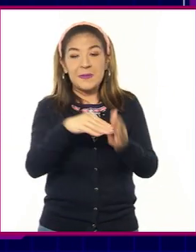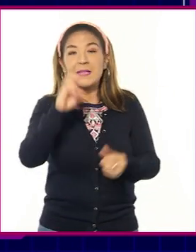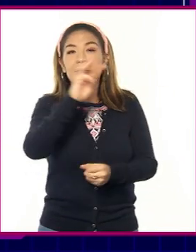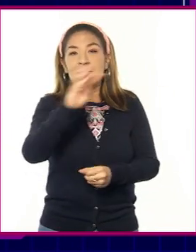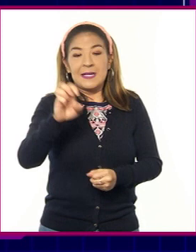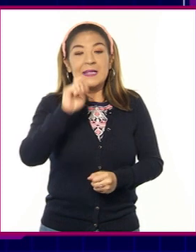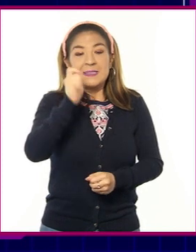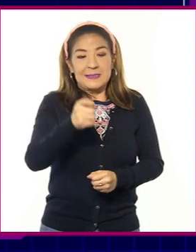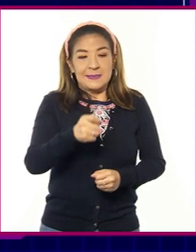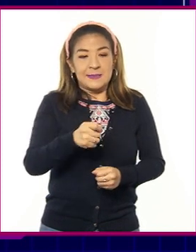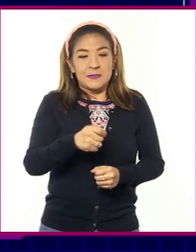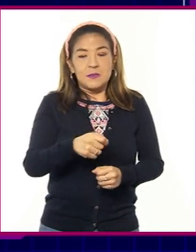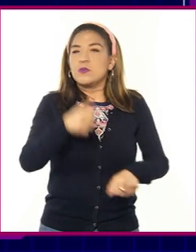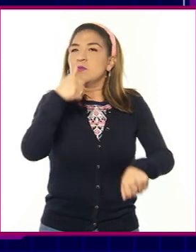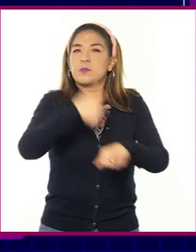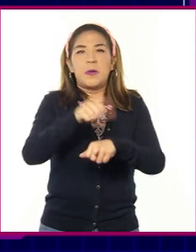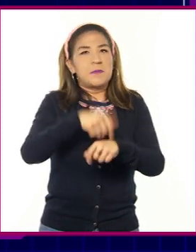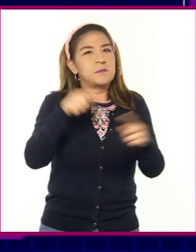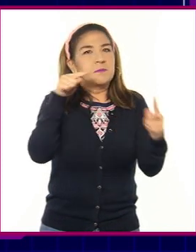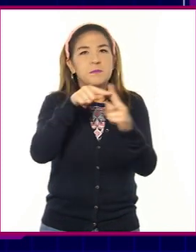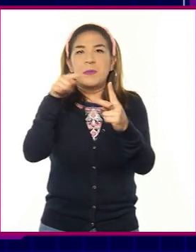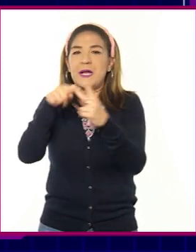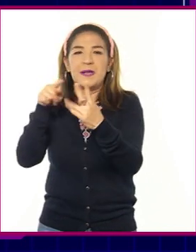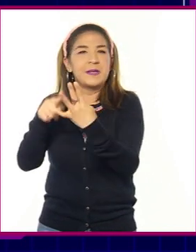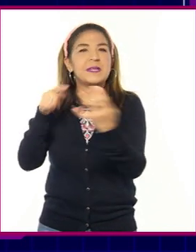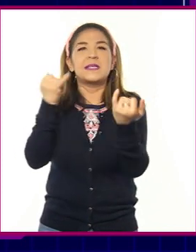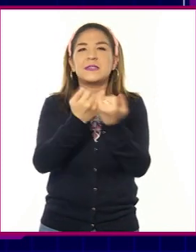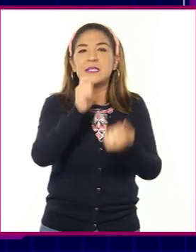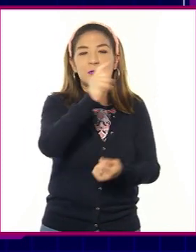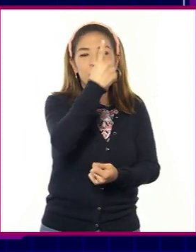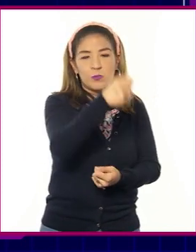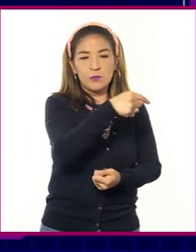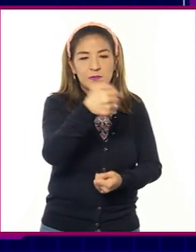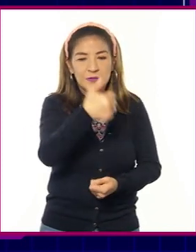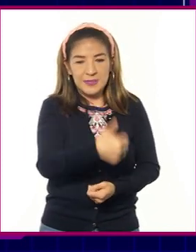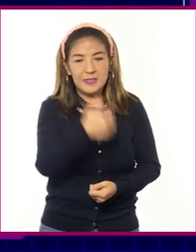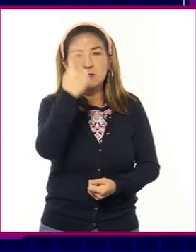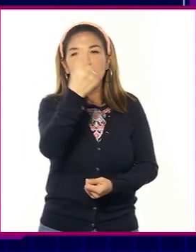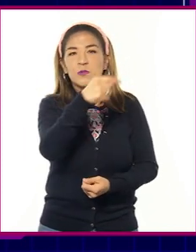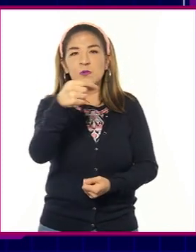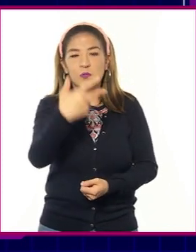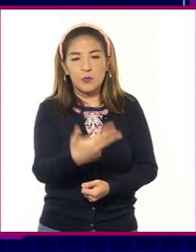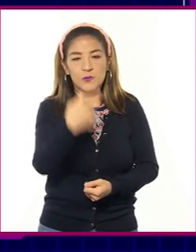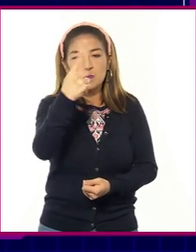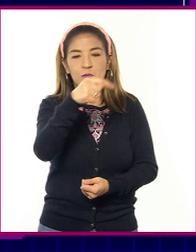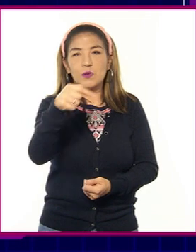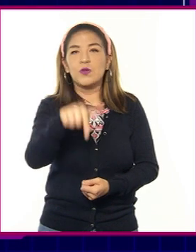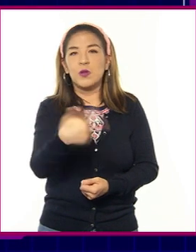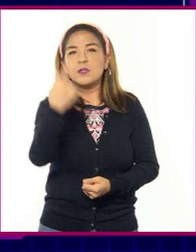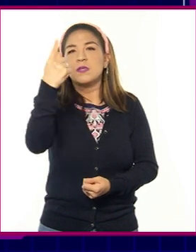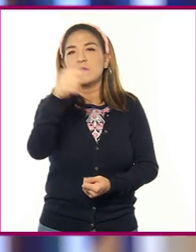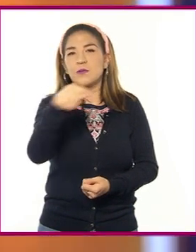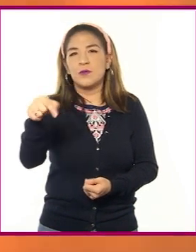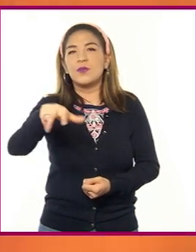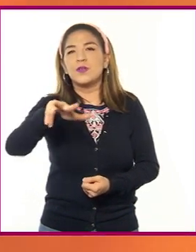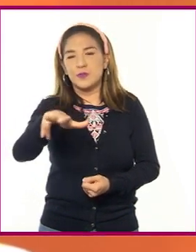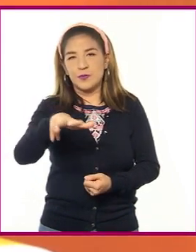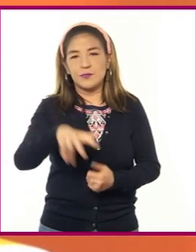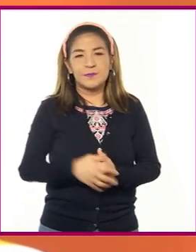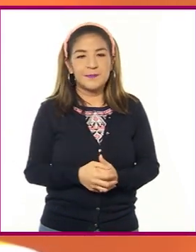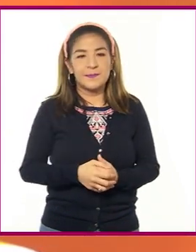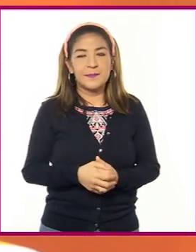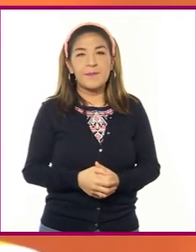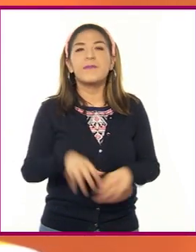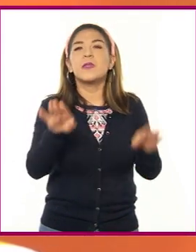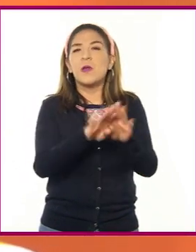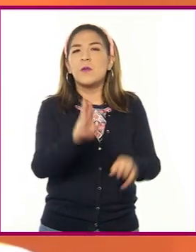590.300 en partes directamente proporcionales a un sexto, un octavo, un doceavo y un 18avo.